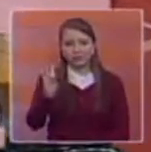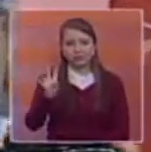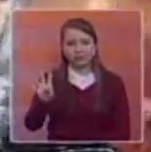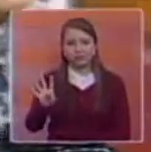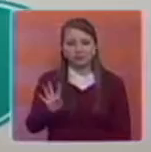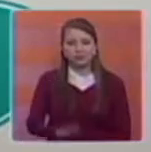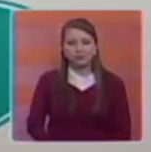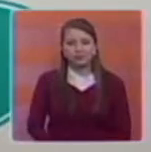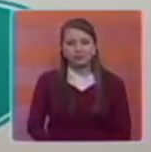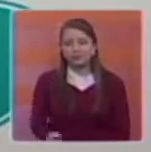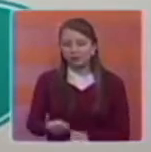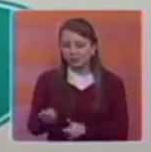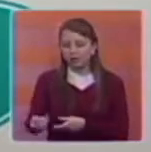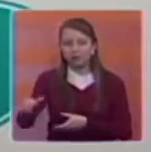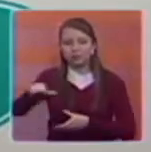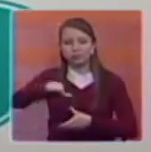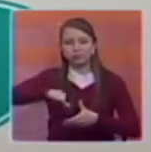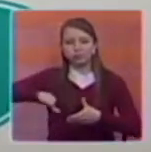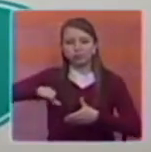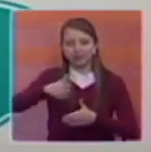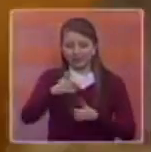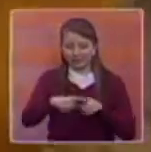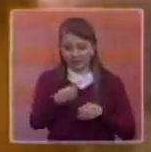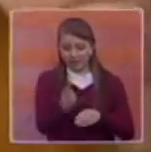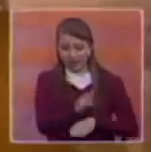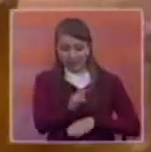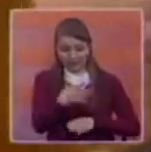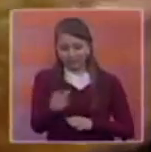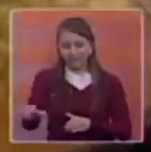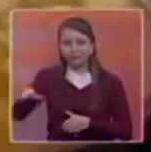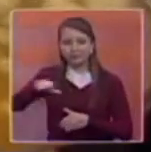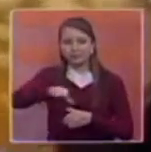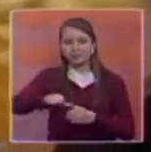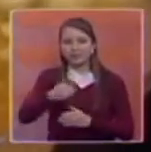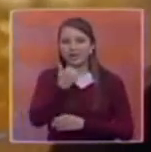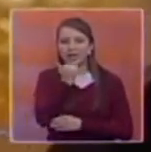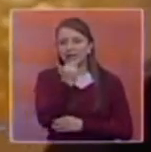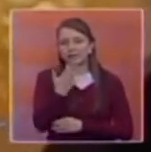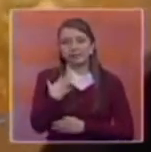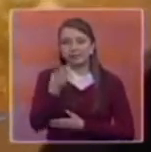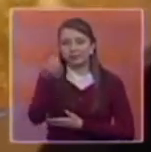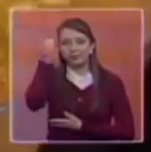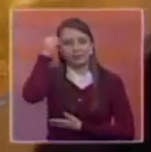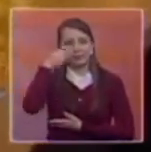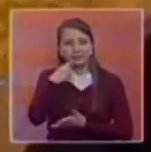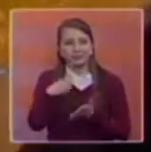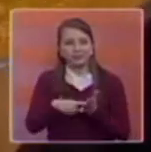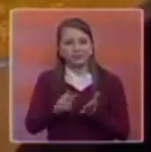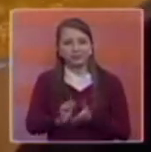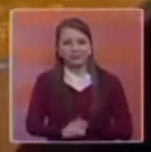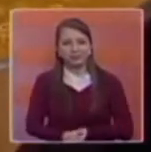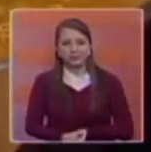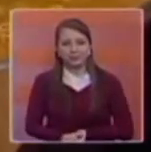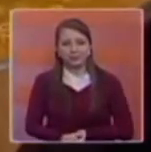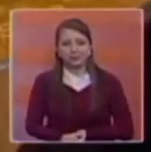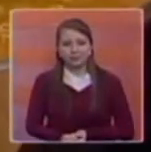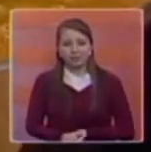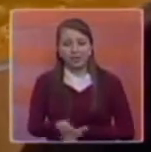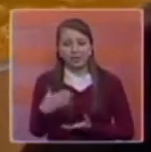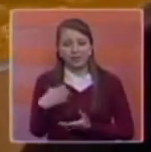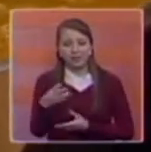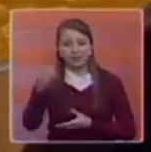602-3674. Déjenme poner esto para contarles que ya sé cuando a mí se me pone algo, ¿verdad?, en la